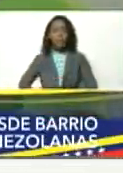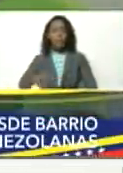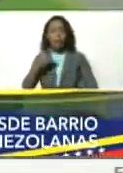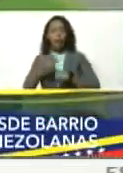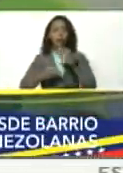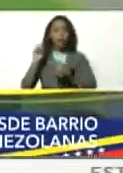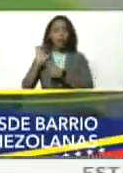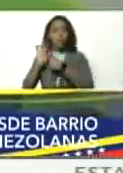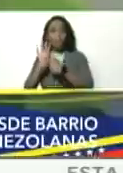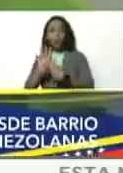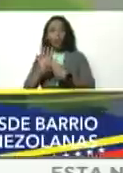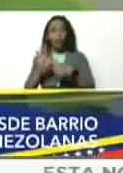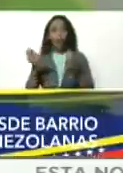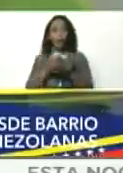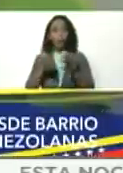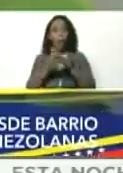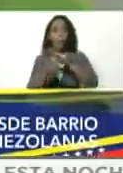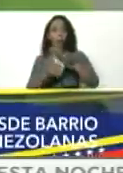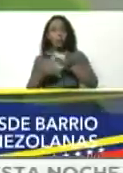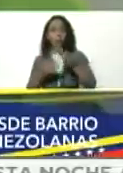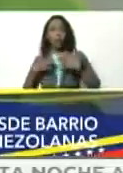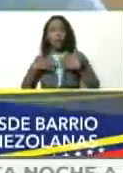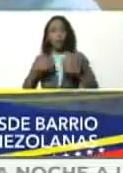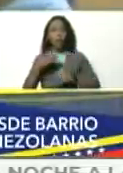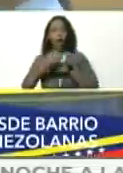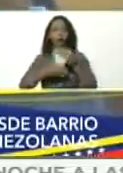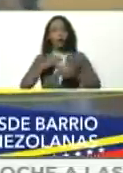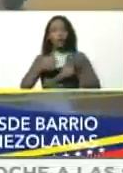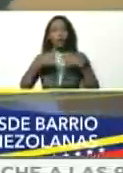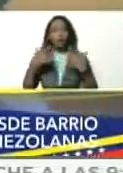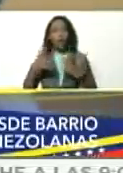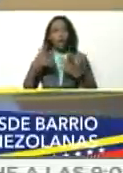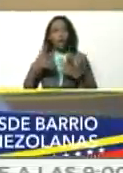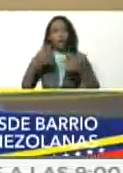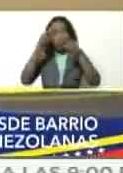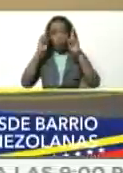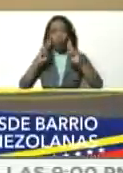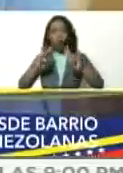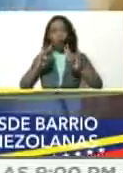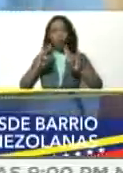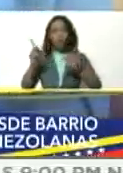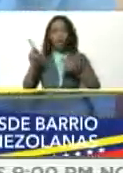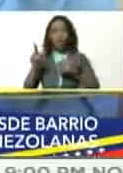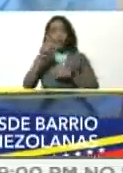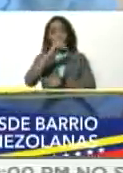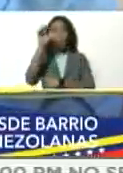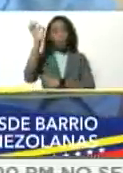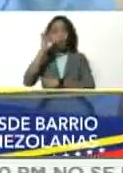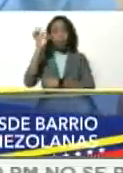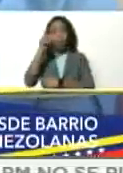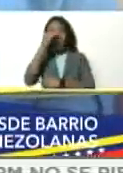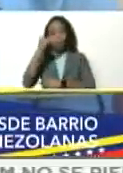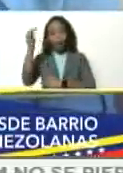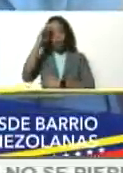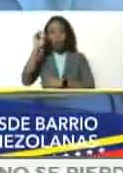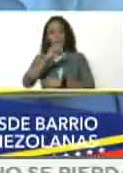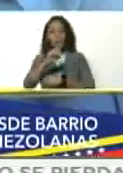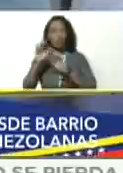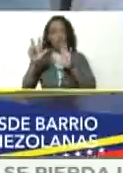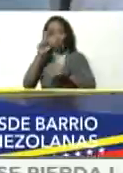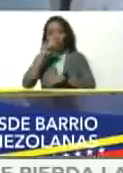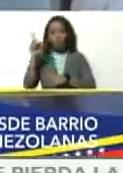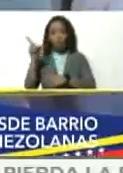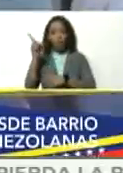resaltar que el equipo básico de salud ha garantizado la inmunización del 100% de los mayores de 18 años